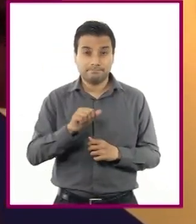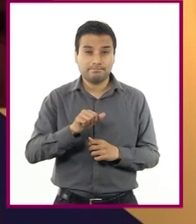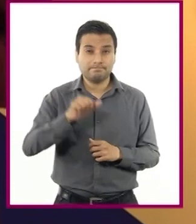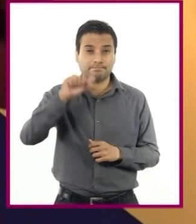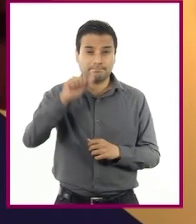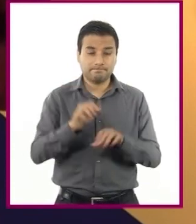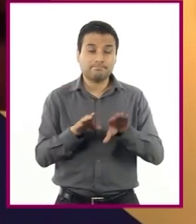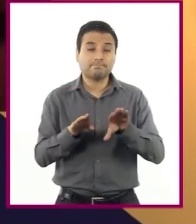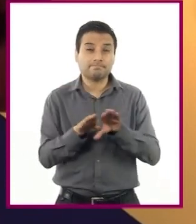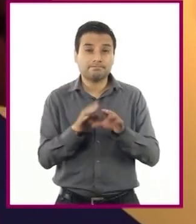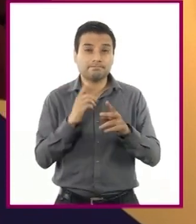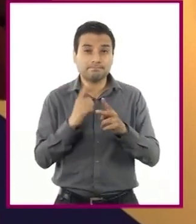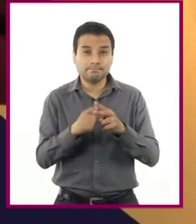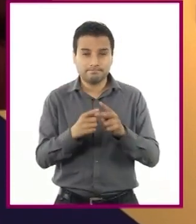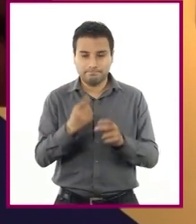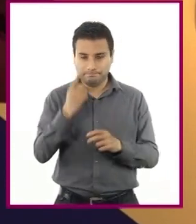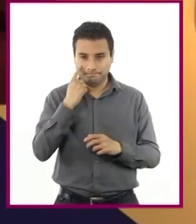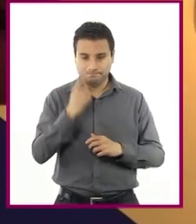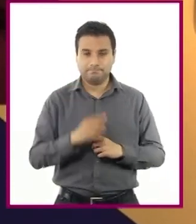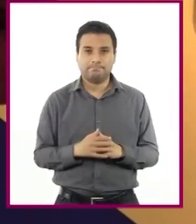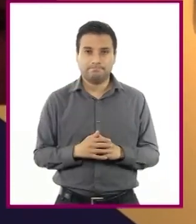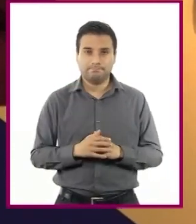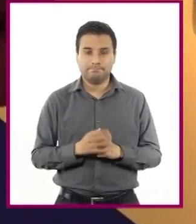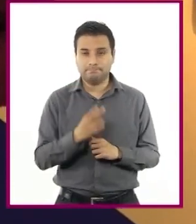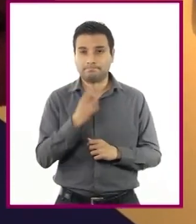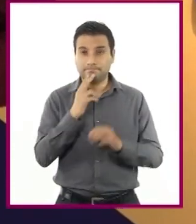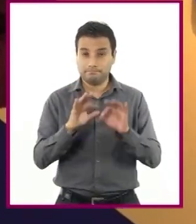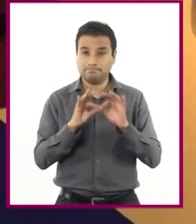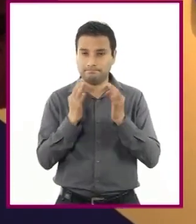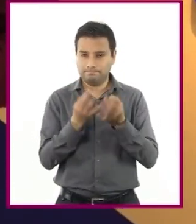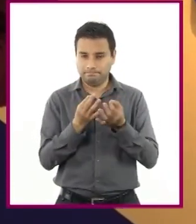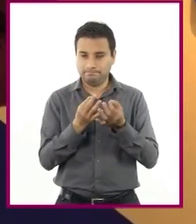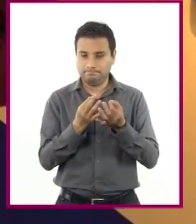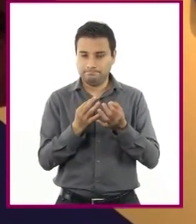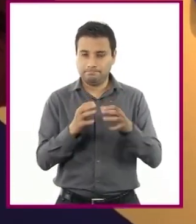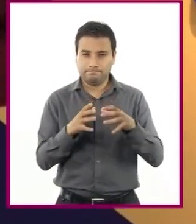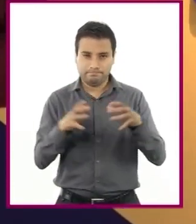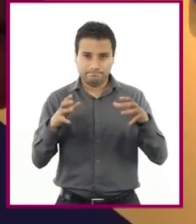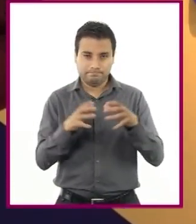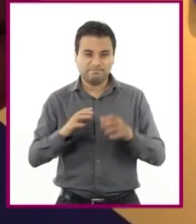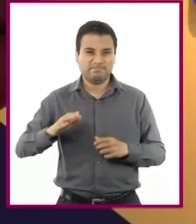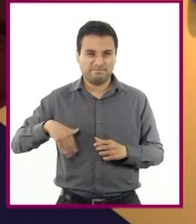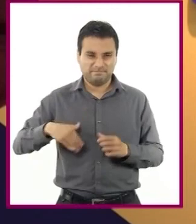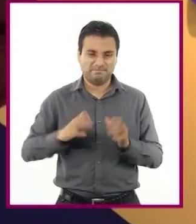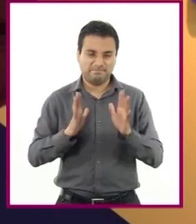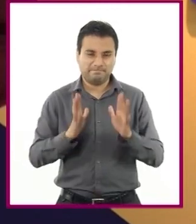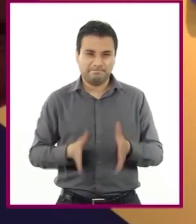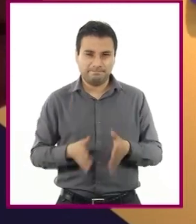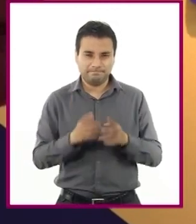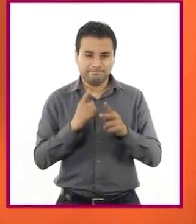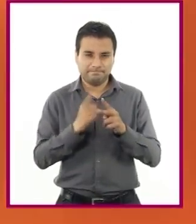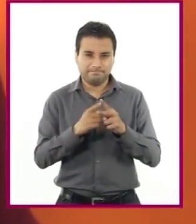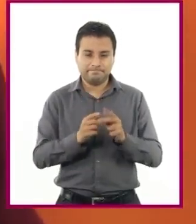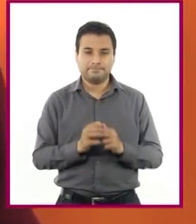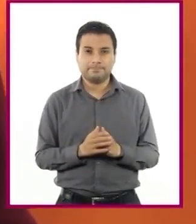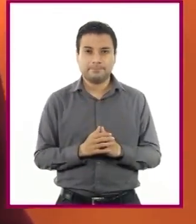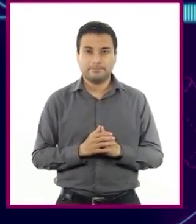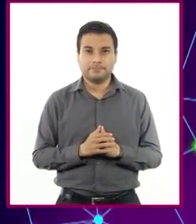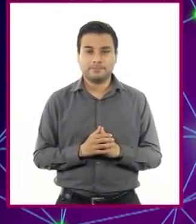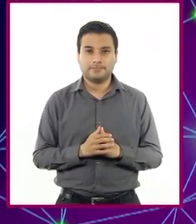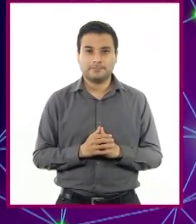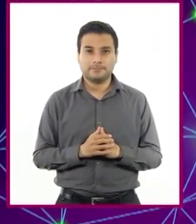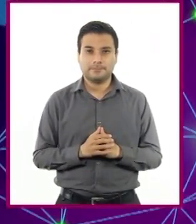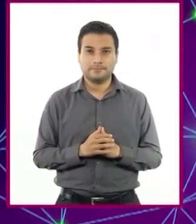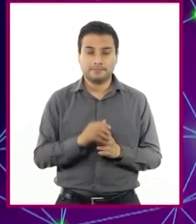prisma, podemos despejar de la fórmula del volumen. Ya la hemos calculado al inicio de la sesión.